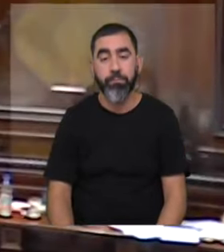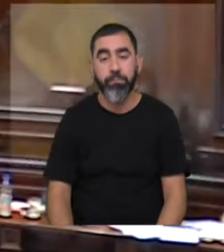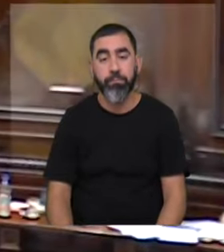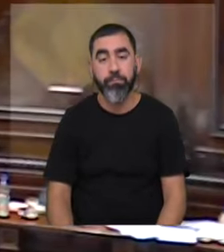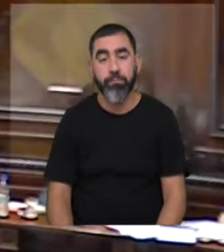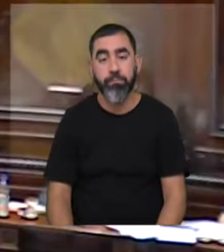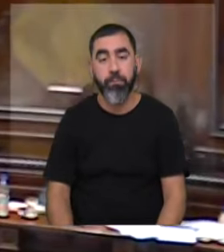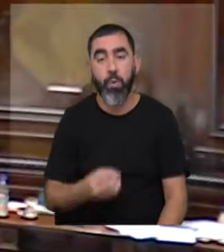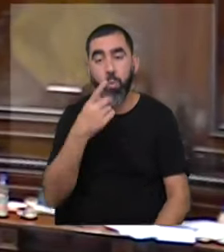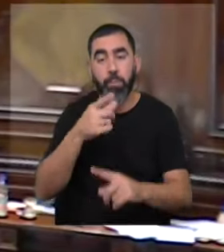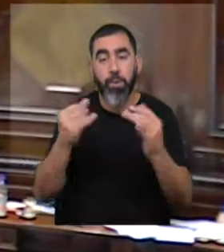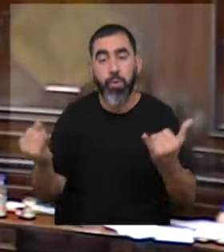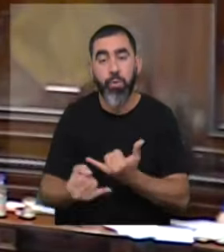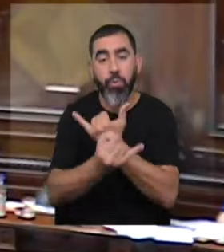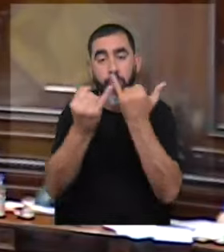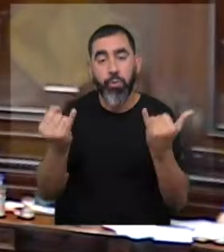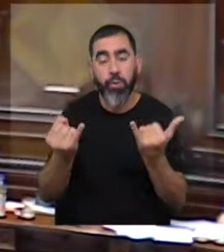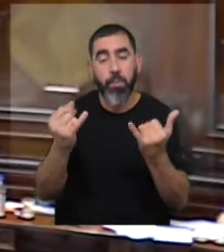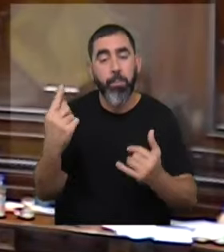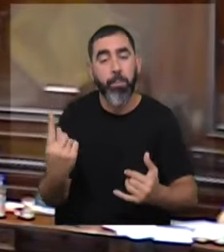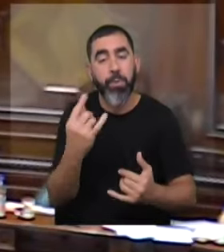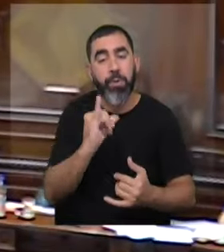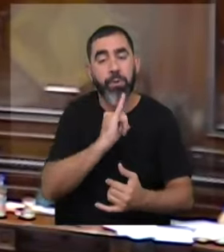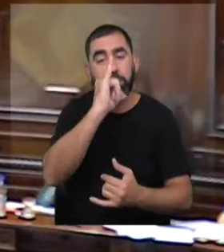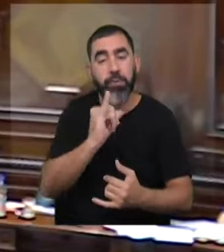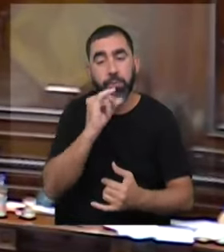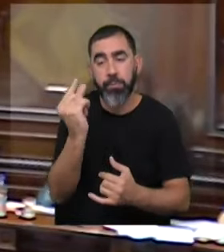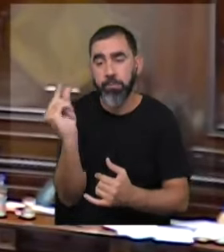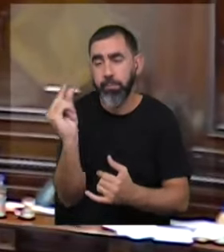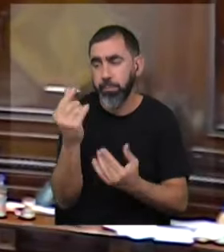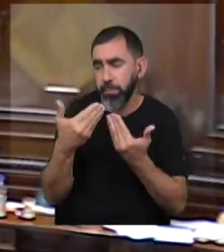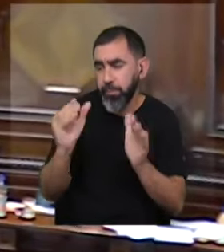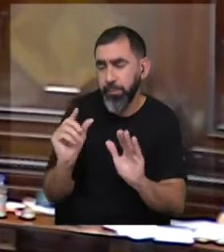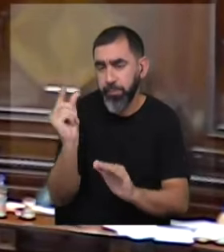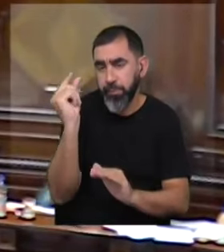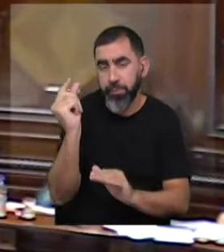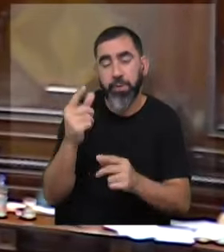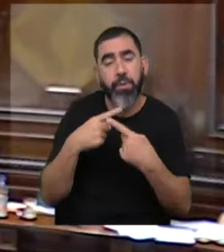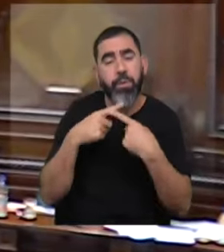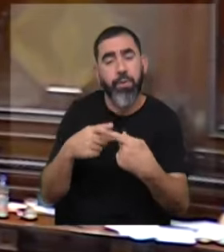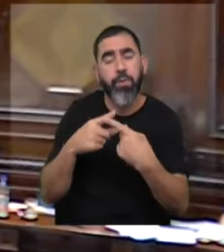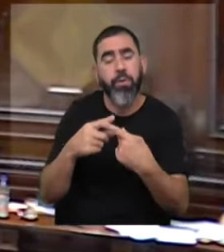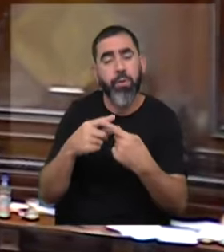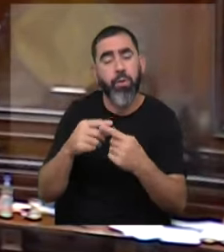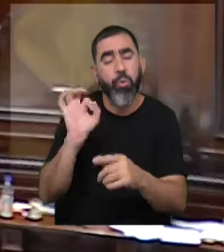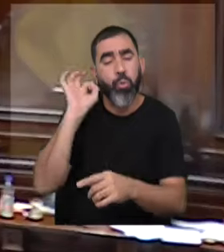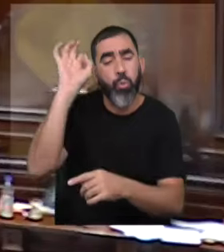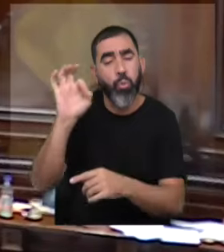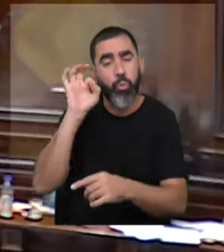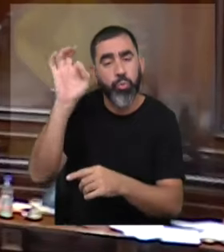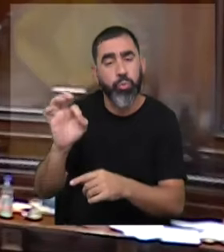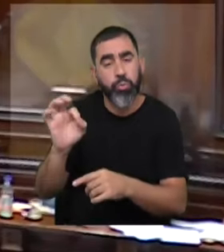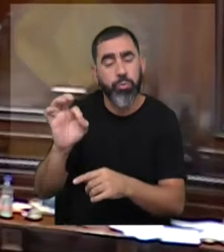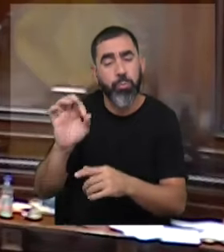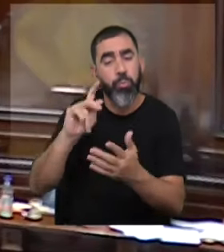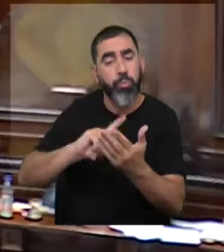Así es, Rosina, buen mediodía. La principal es la que comenzó hace apenas minutos, que es el tratamiento en el plenario de la Cámara de Senadores